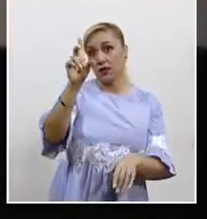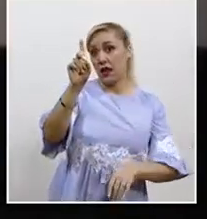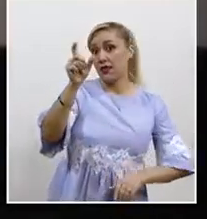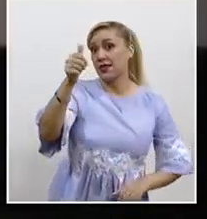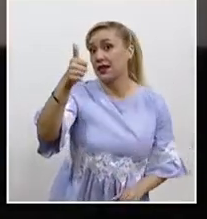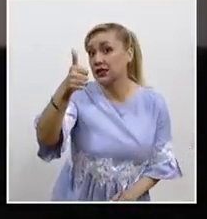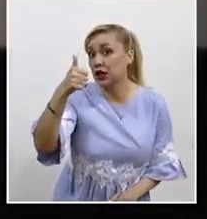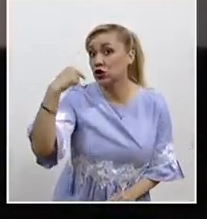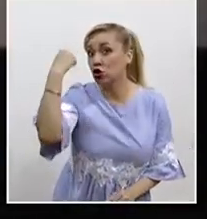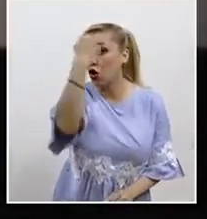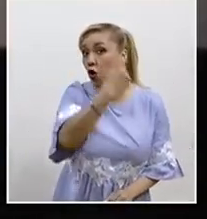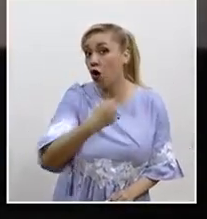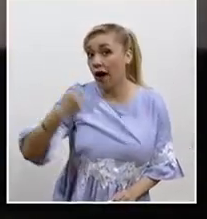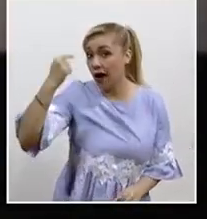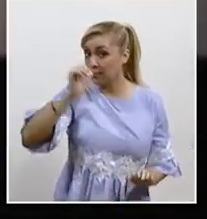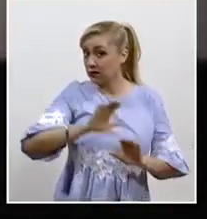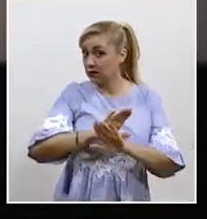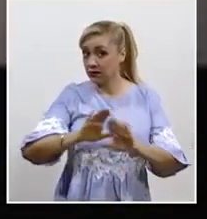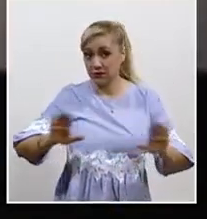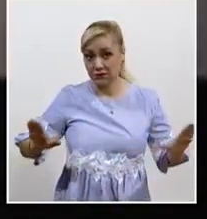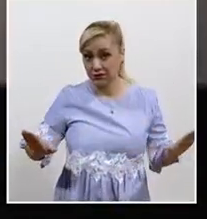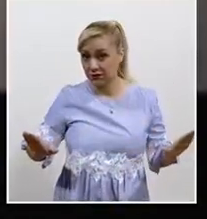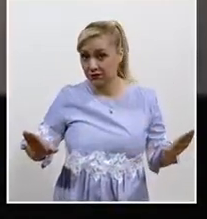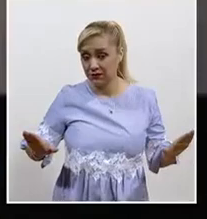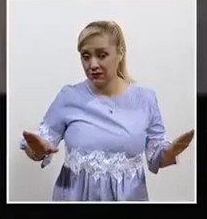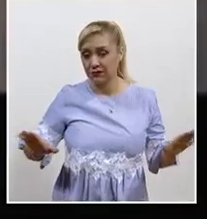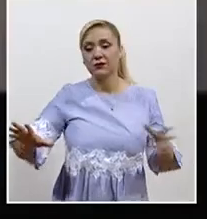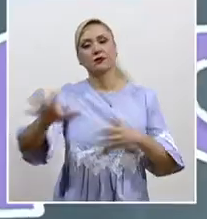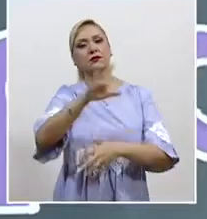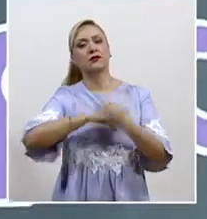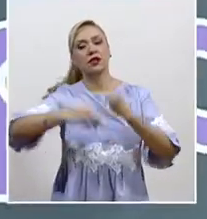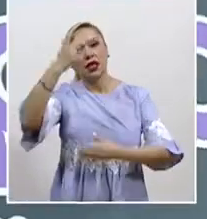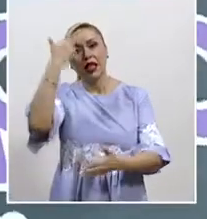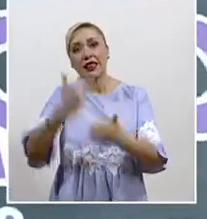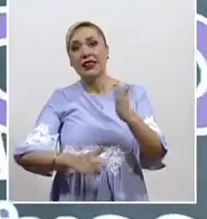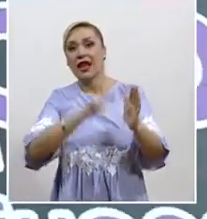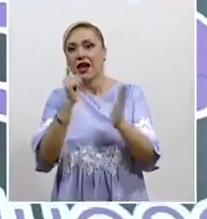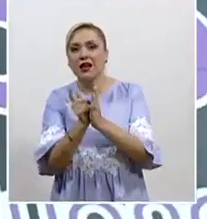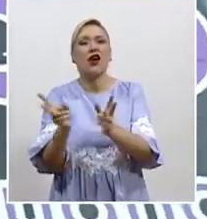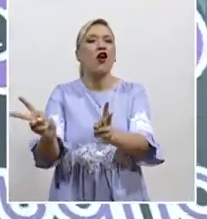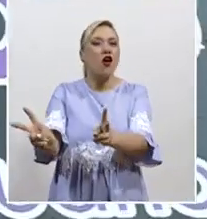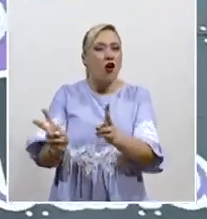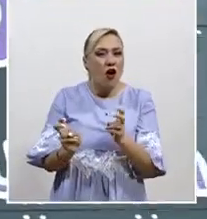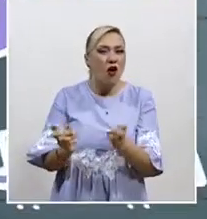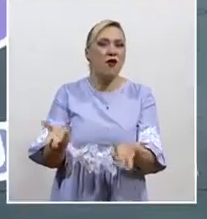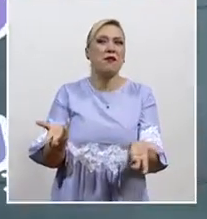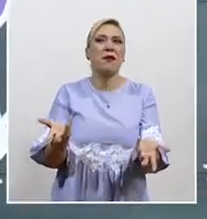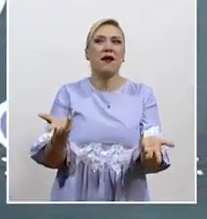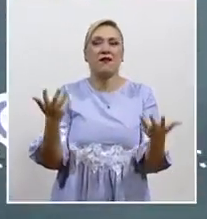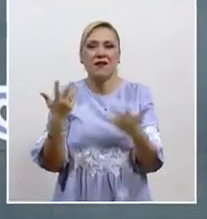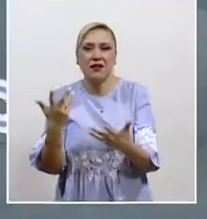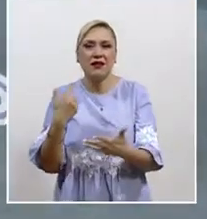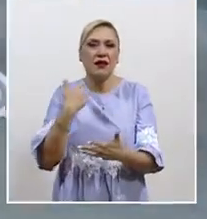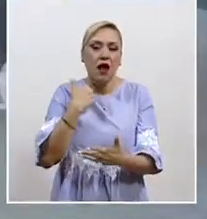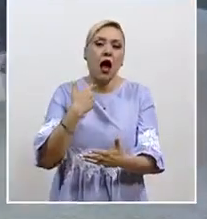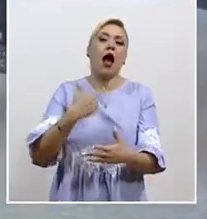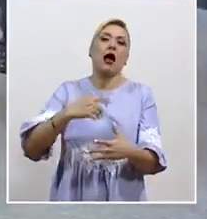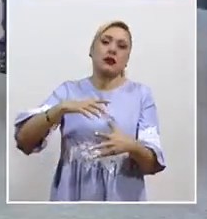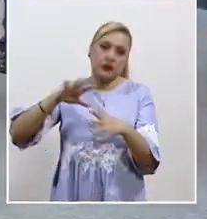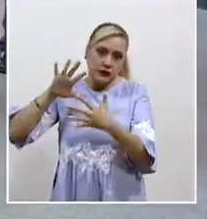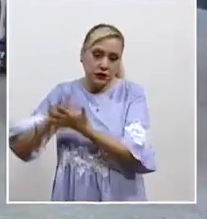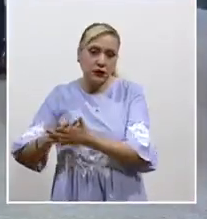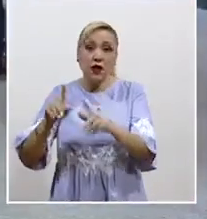horas diferente que si se le imputa un delito en tijuana baja california en el museo interactivo el tronco